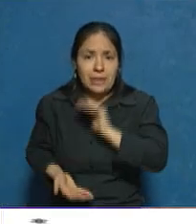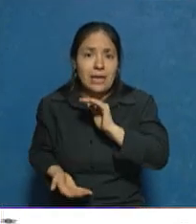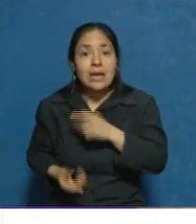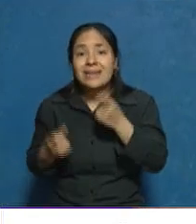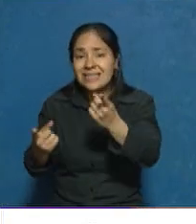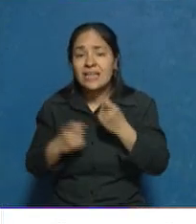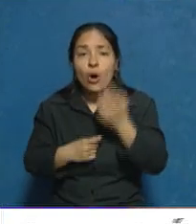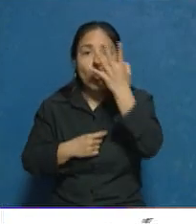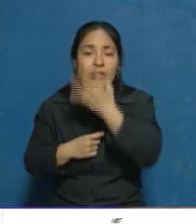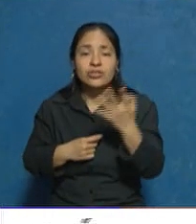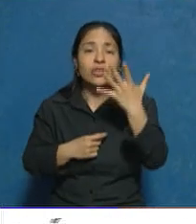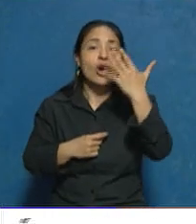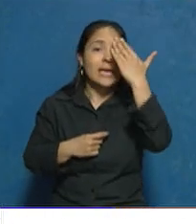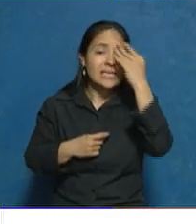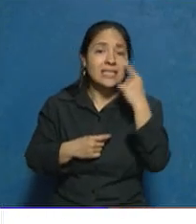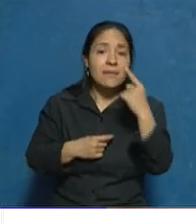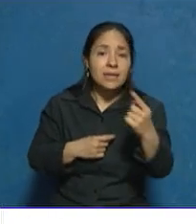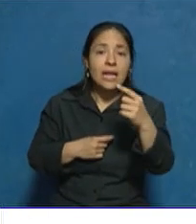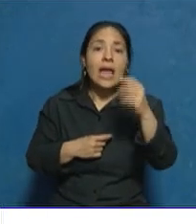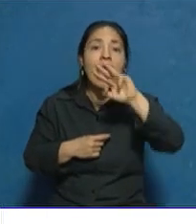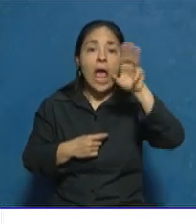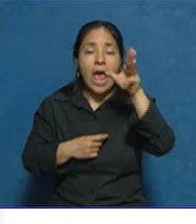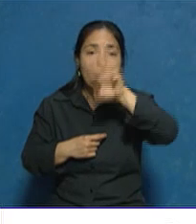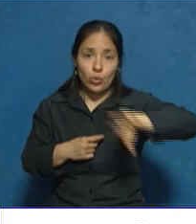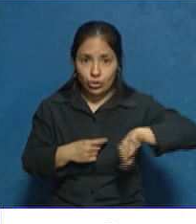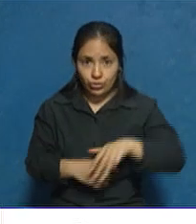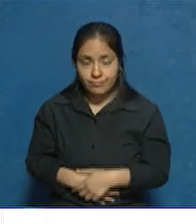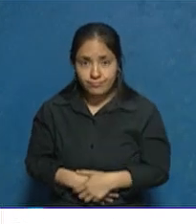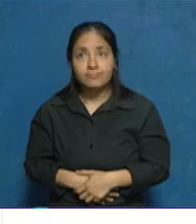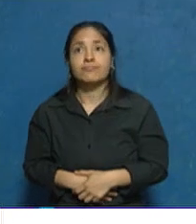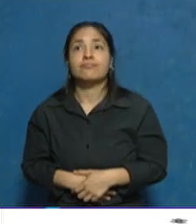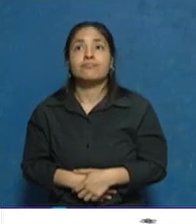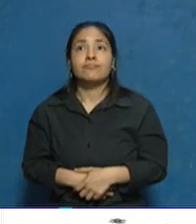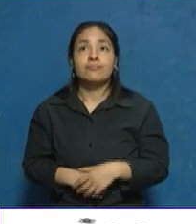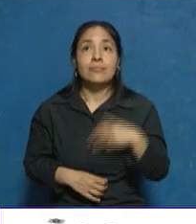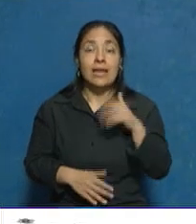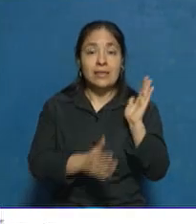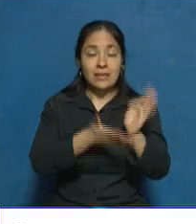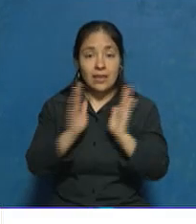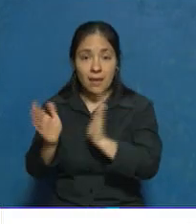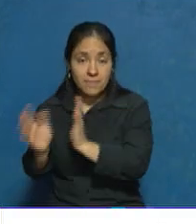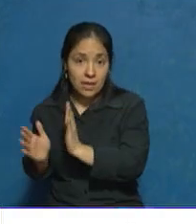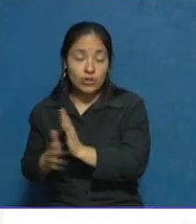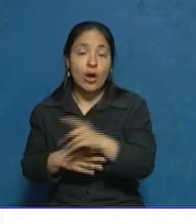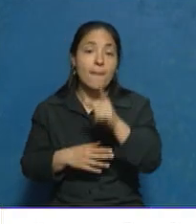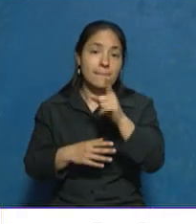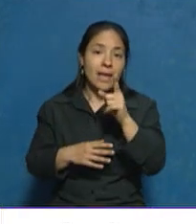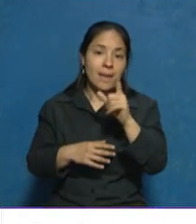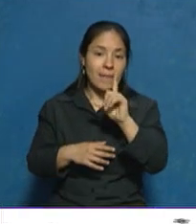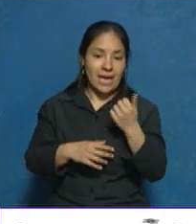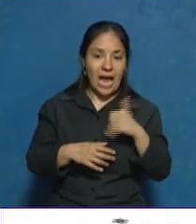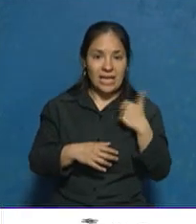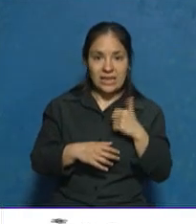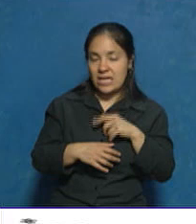Necesitan 415.000 euros. En Barcelona ofrecen este tratamiento de inmunoterapia que en Argentina no